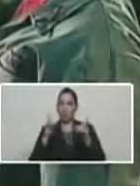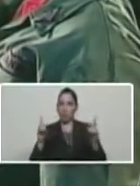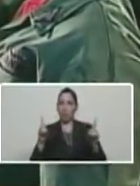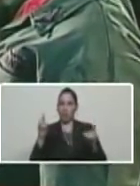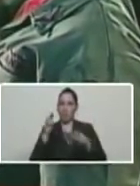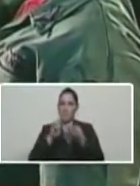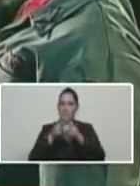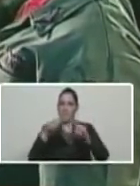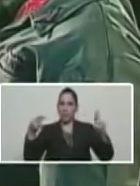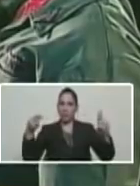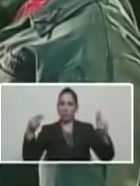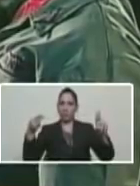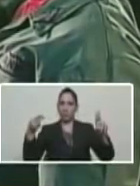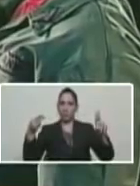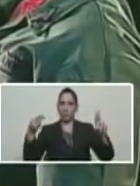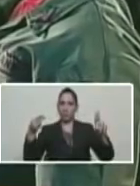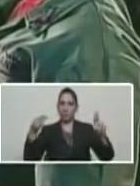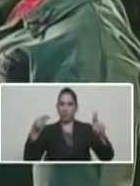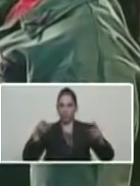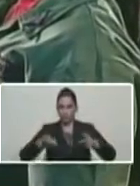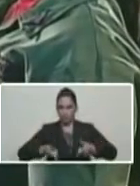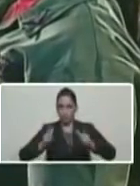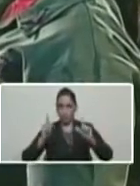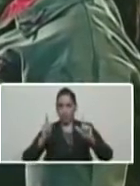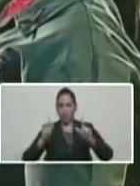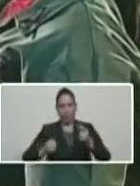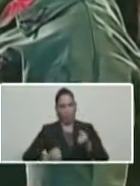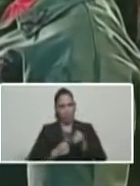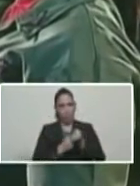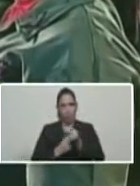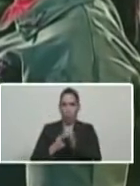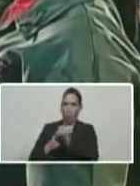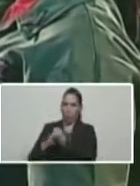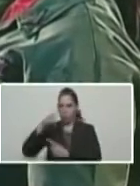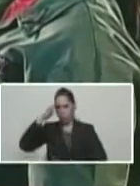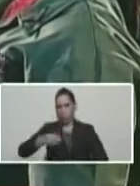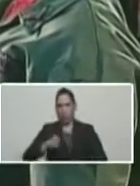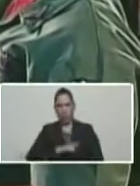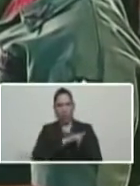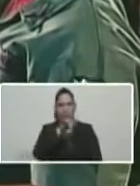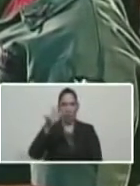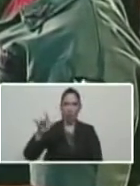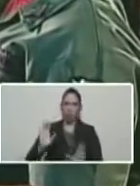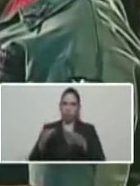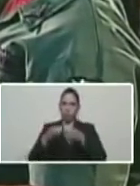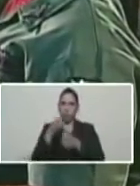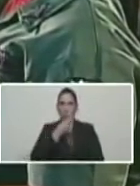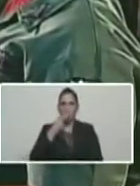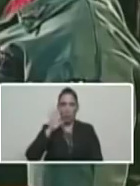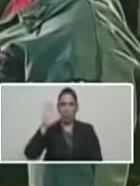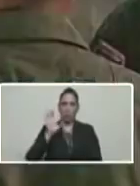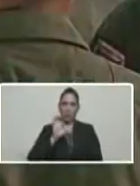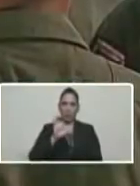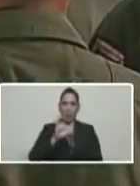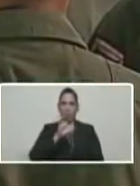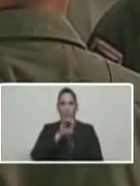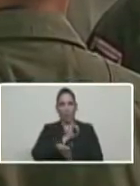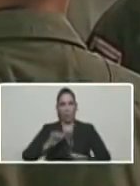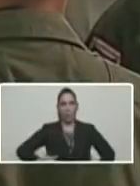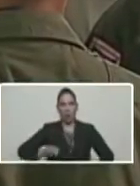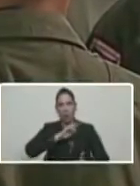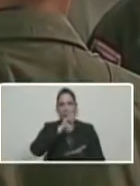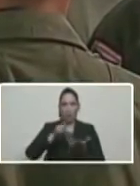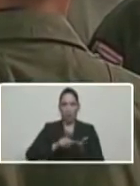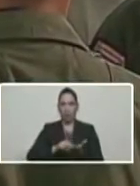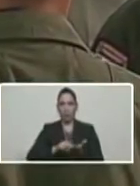de la paz. Tenga presente que cuenta con soldados del aire, un componente comprometido con la nación y una Fuerza Armada Nacional con los